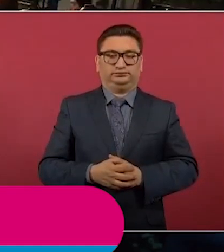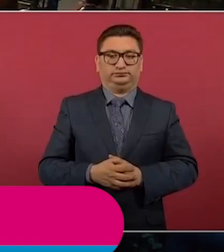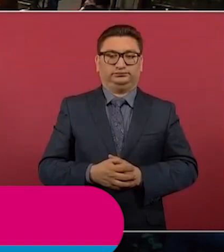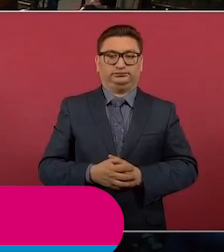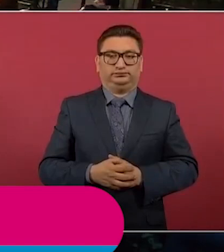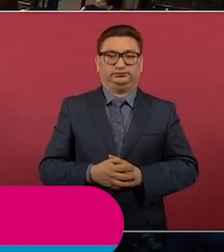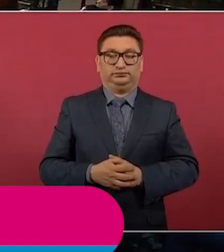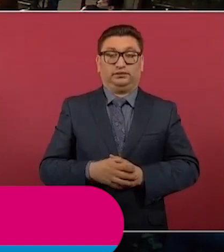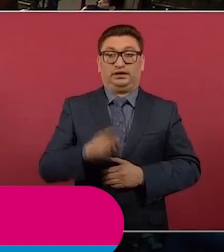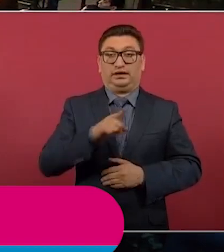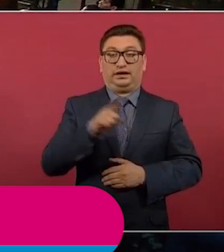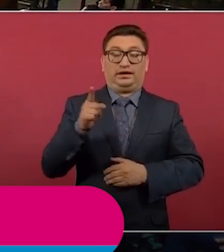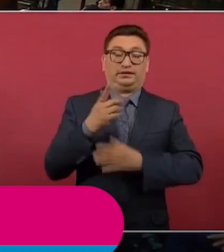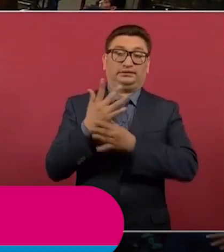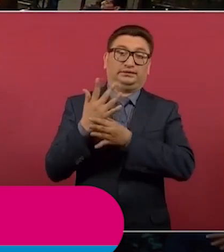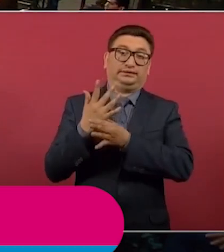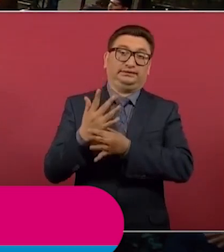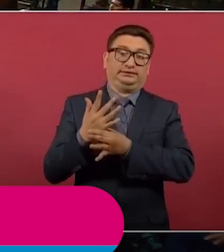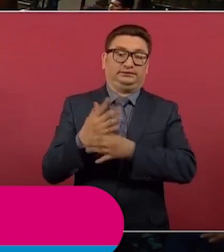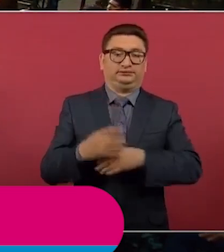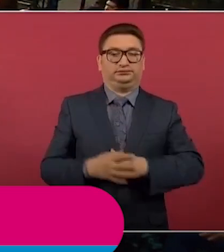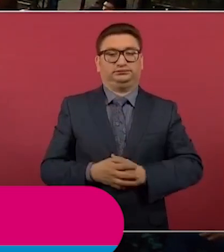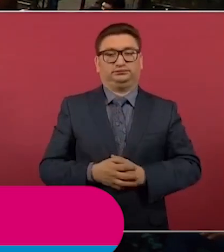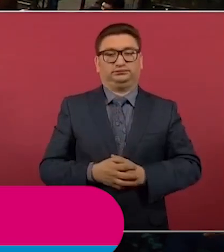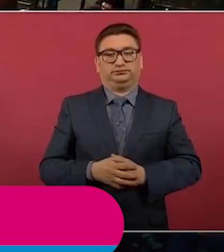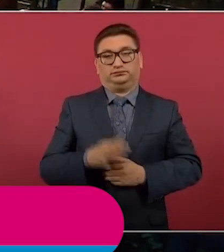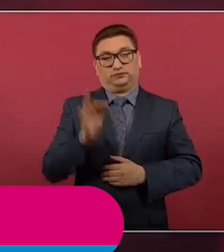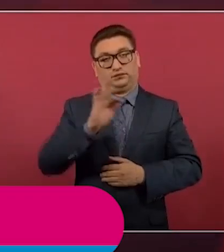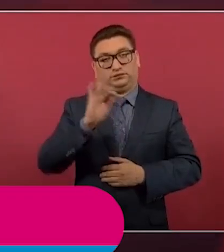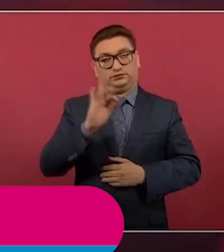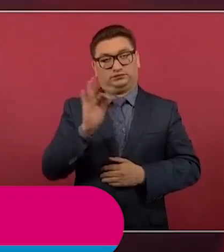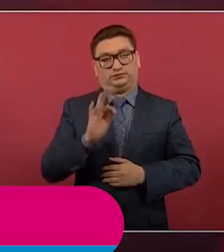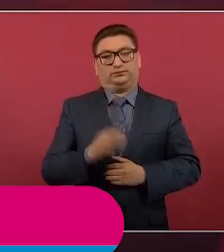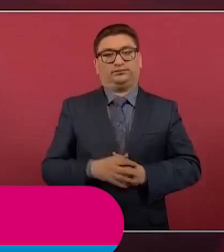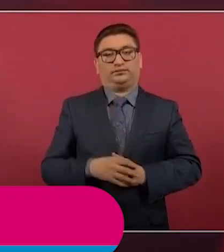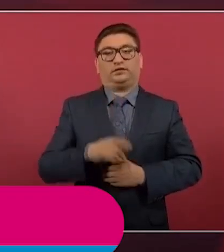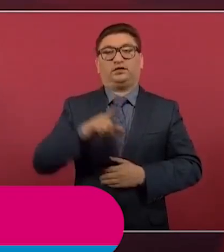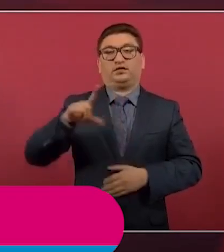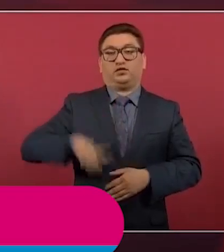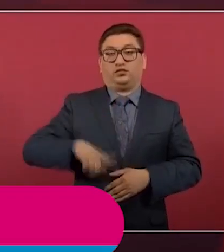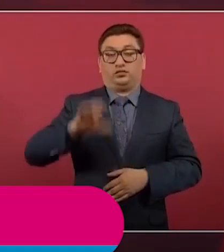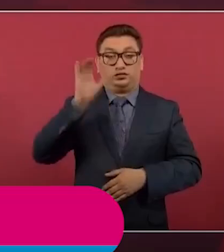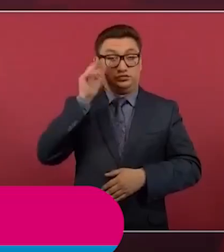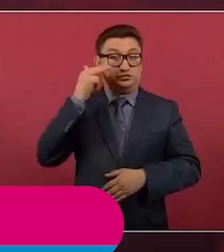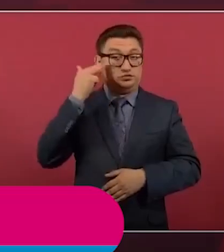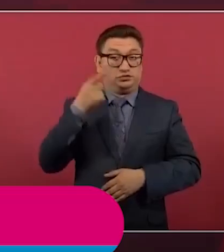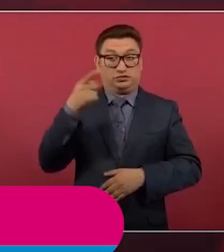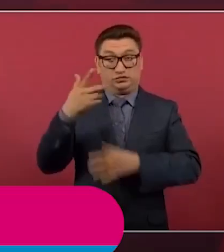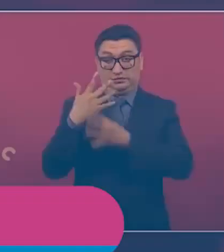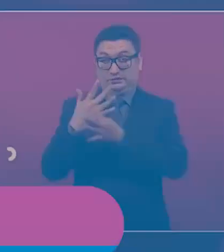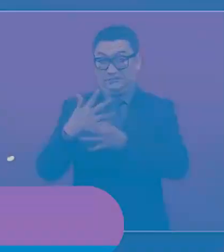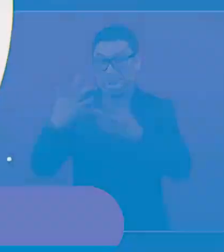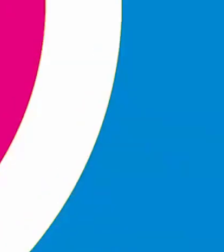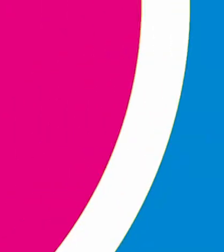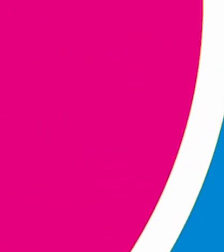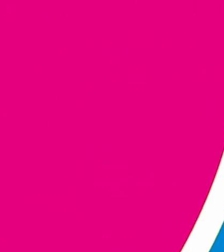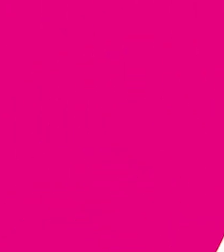Y si dicen los del gobierno chino que tampoco producen,